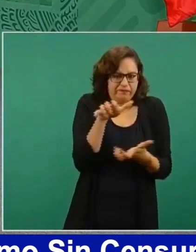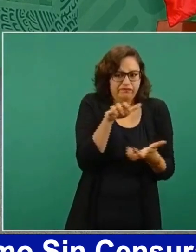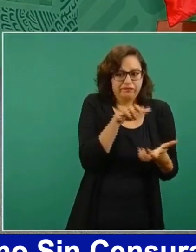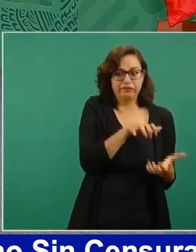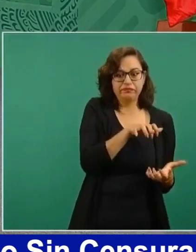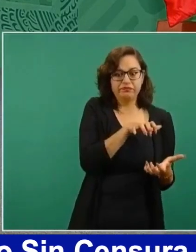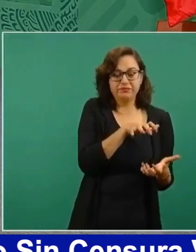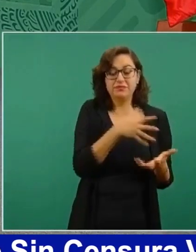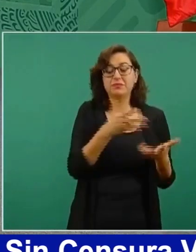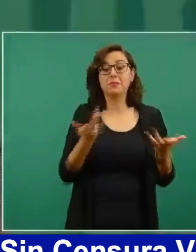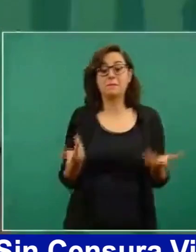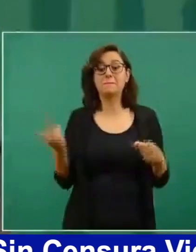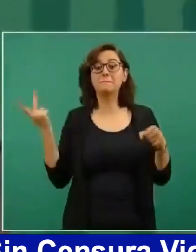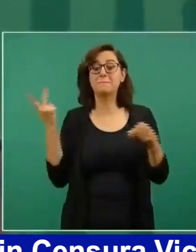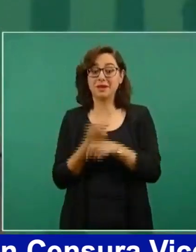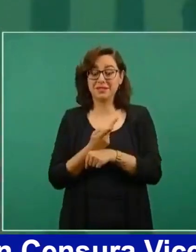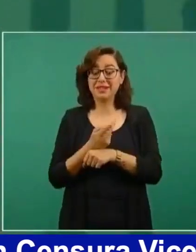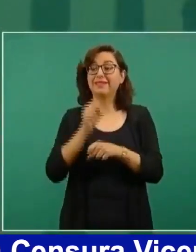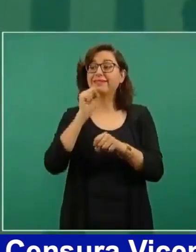O sea,